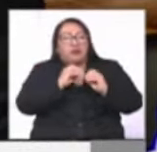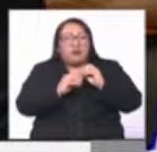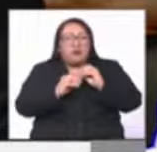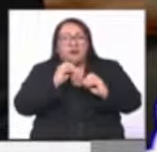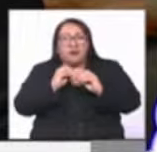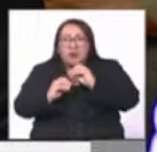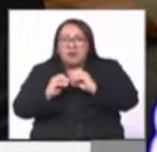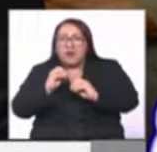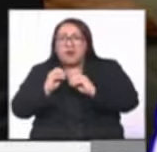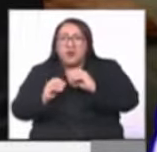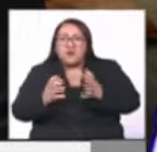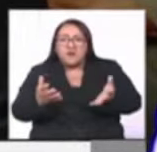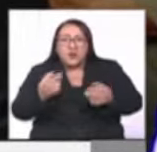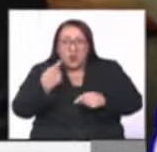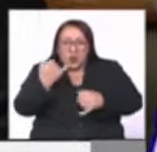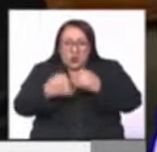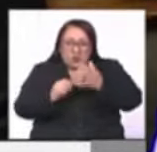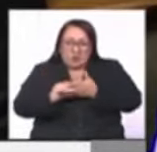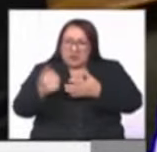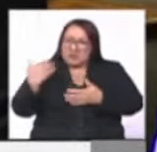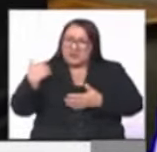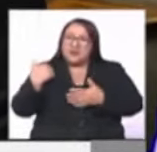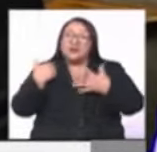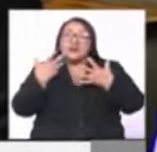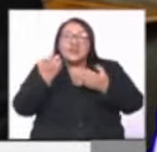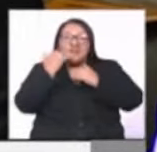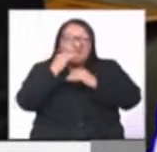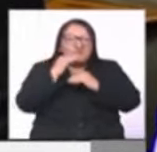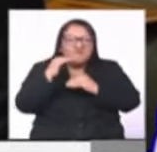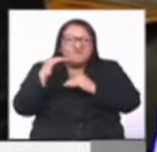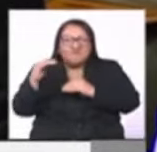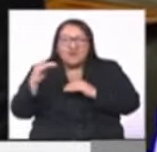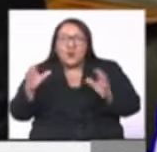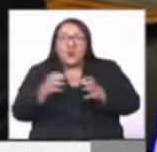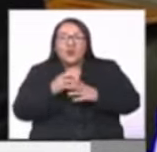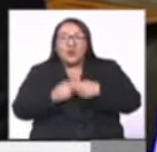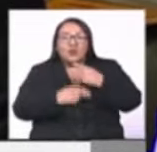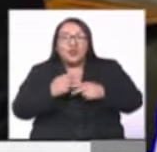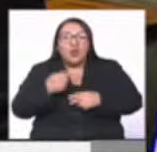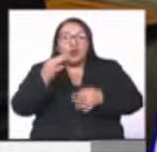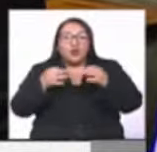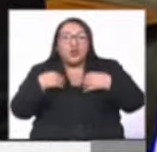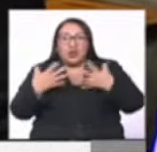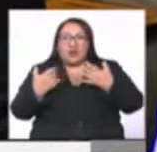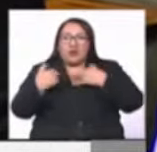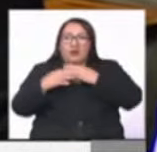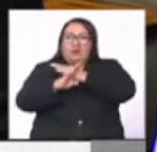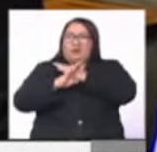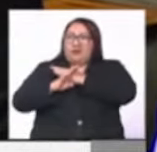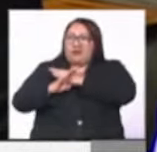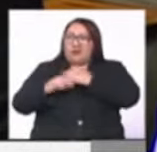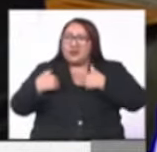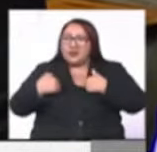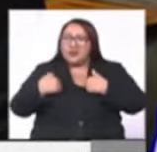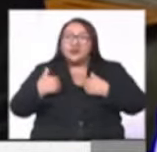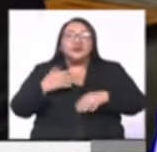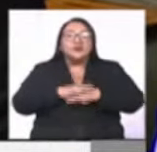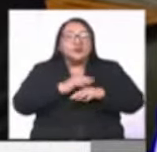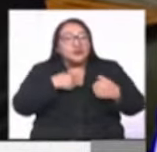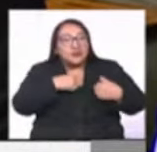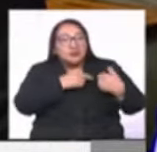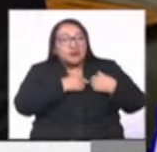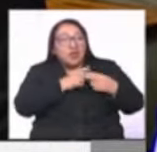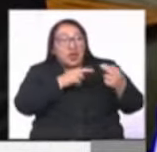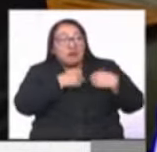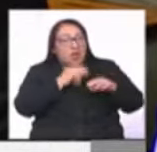y legal en los últimos meses que buscan limitar la actuación de la junta Nacional de justicia sea reduciendo sus competencias